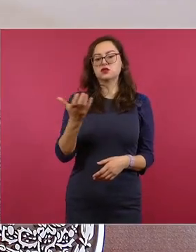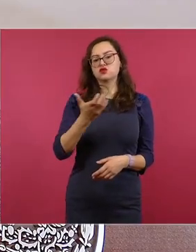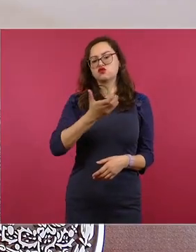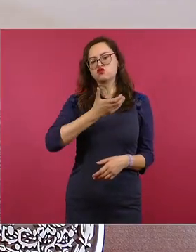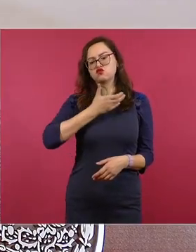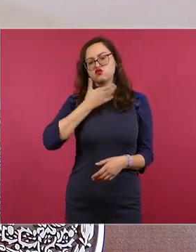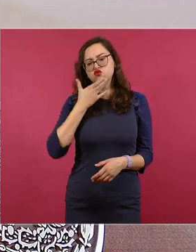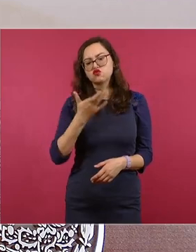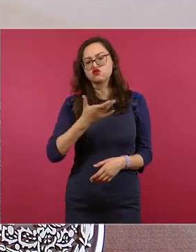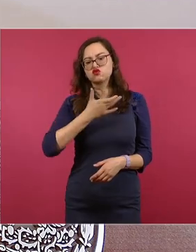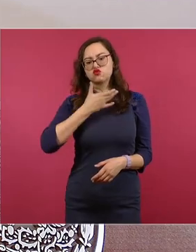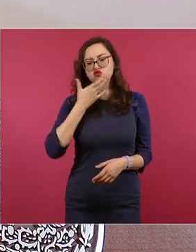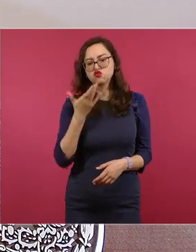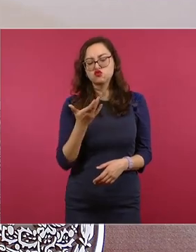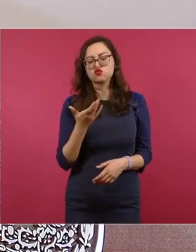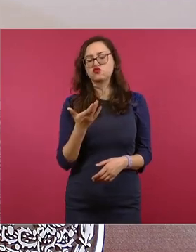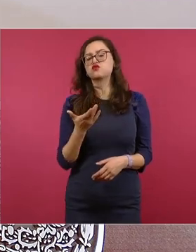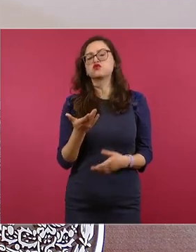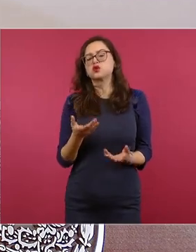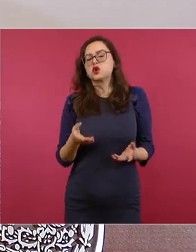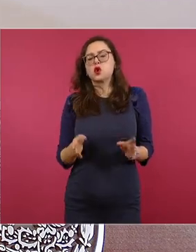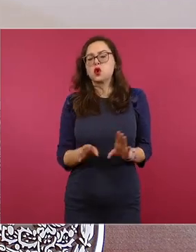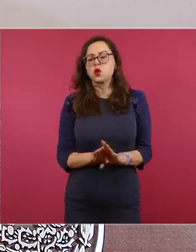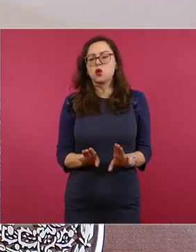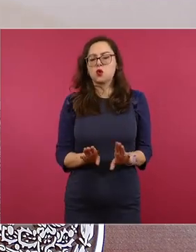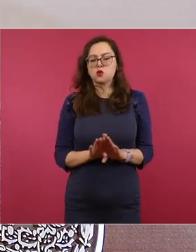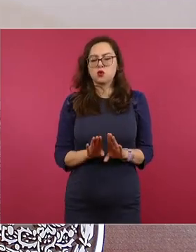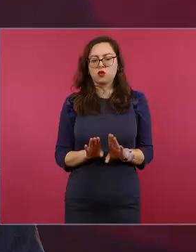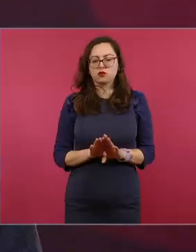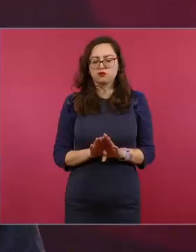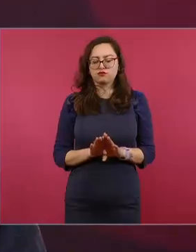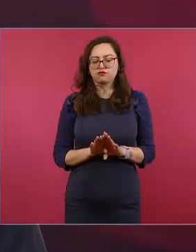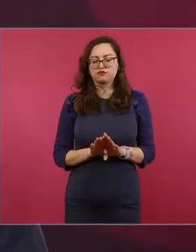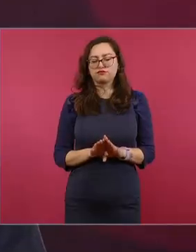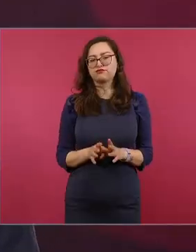en que las líneas aéreas diseñan sus propios horarios